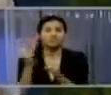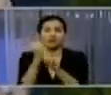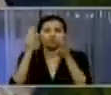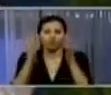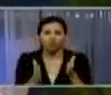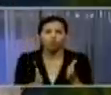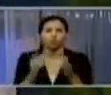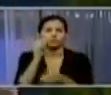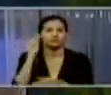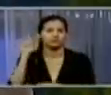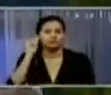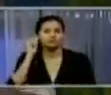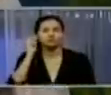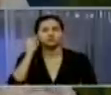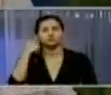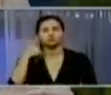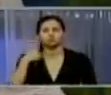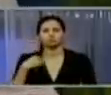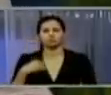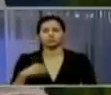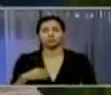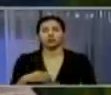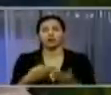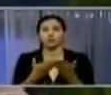a las trabajadoras, a los estudiantes,